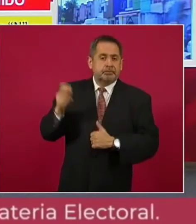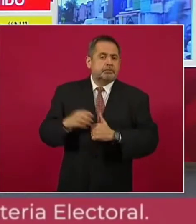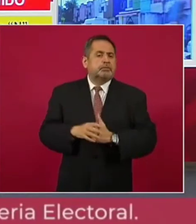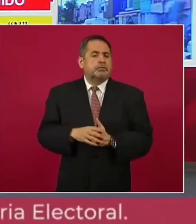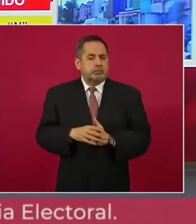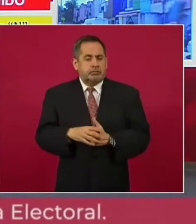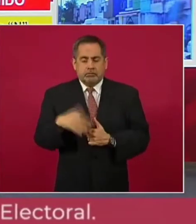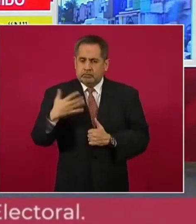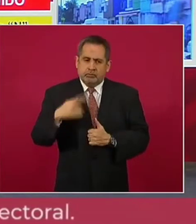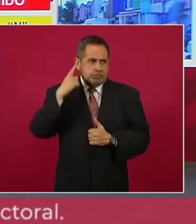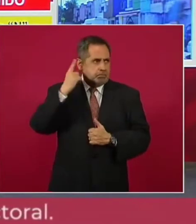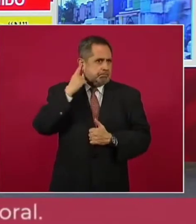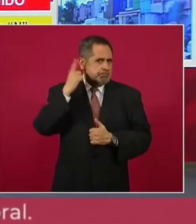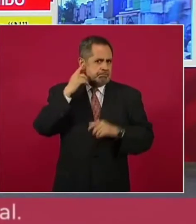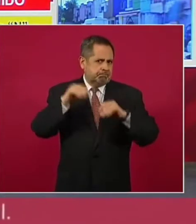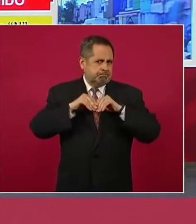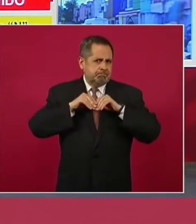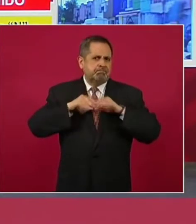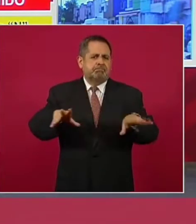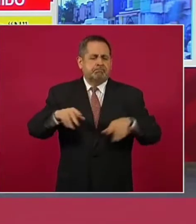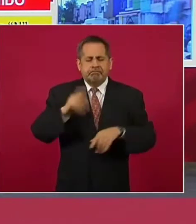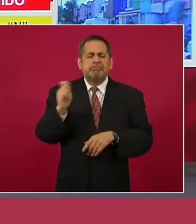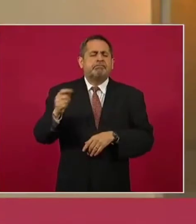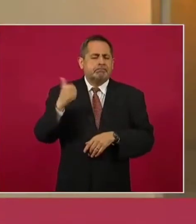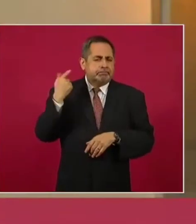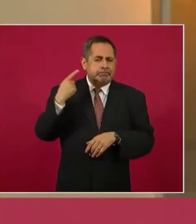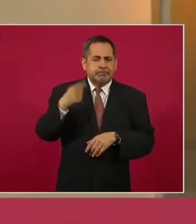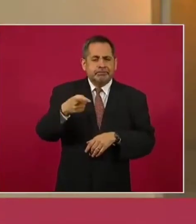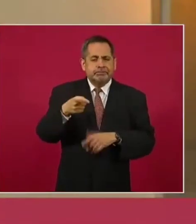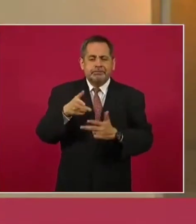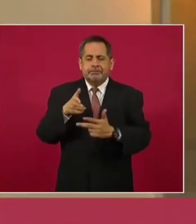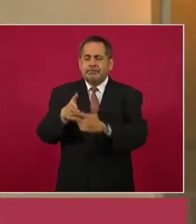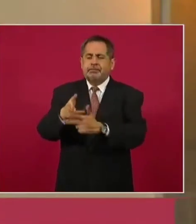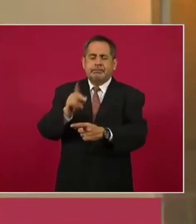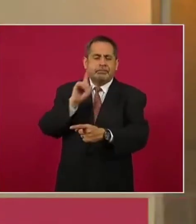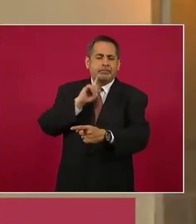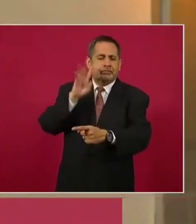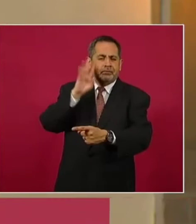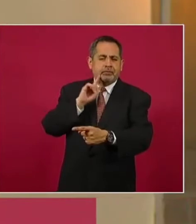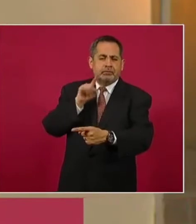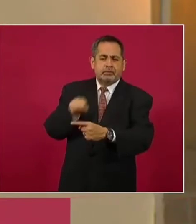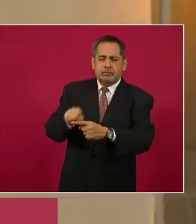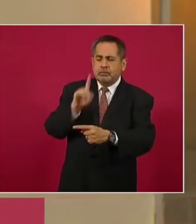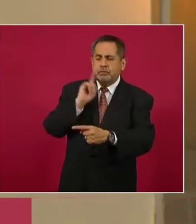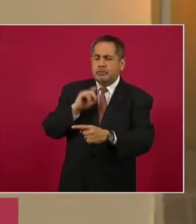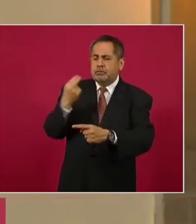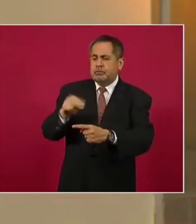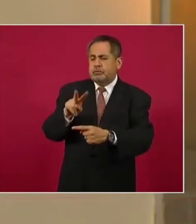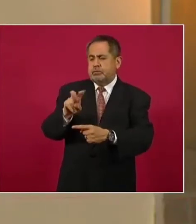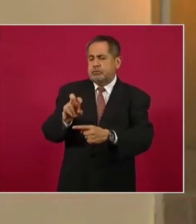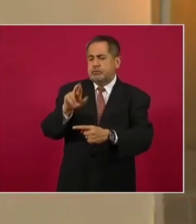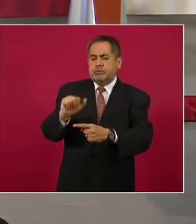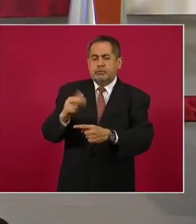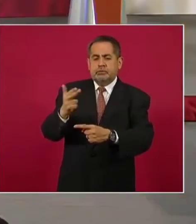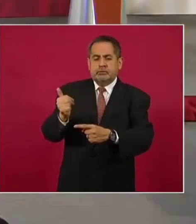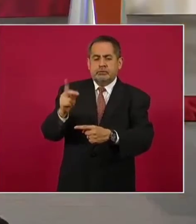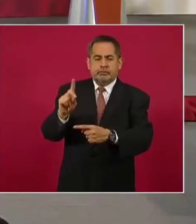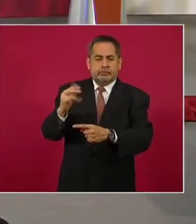bastante relevancia en medios es el caso del feminicidio de veras hay de en